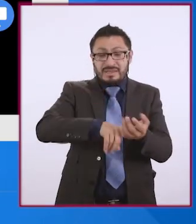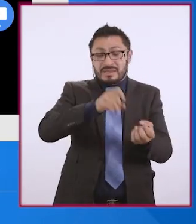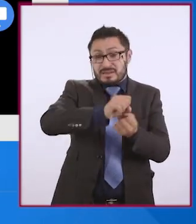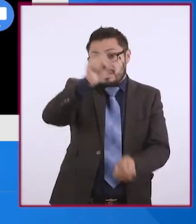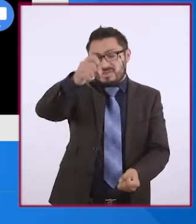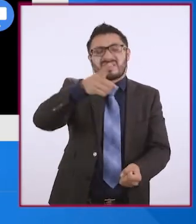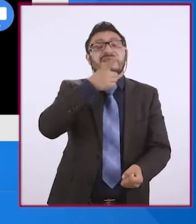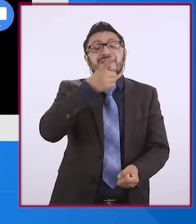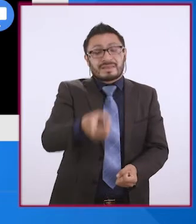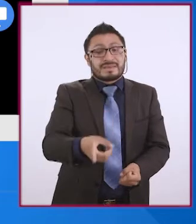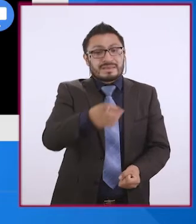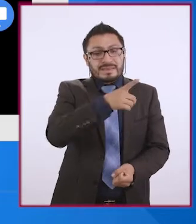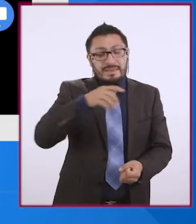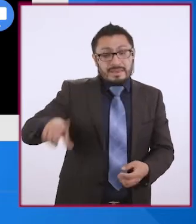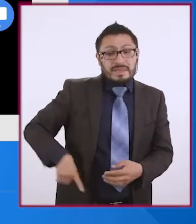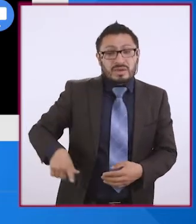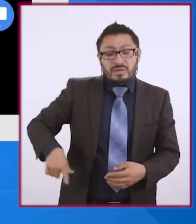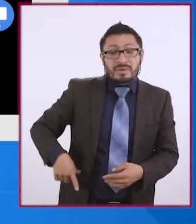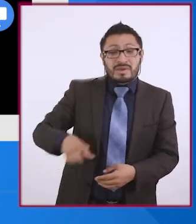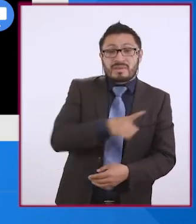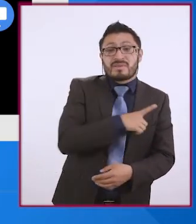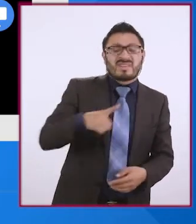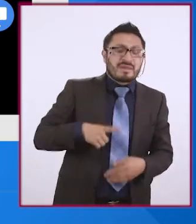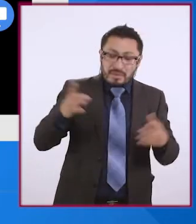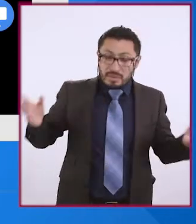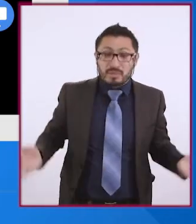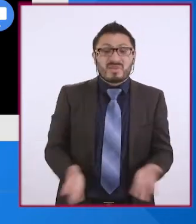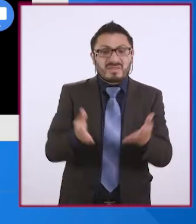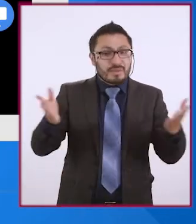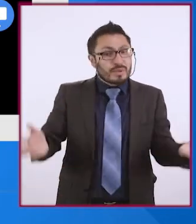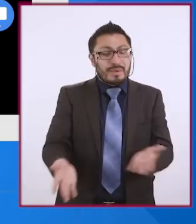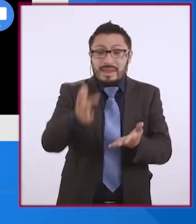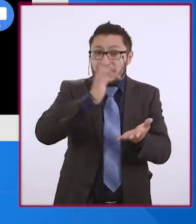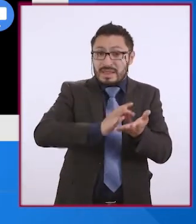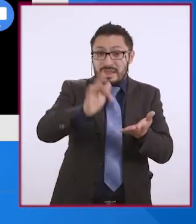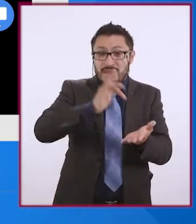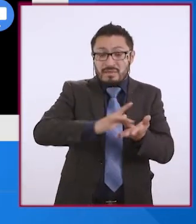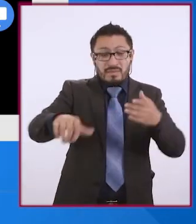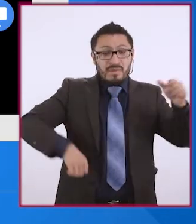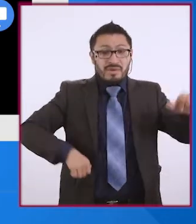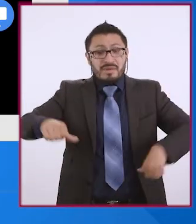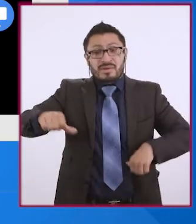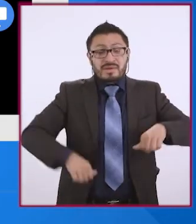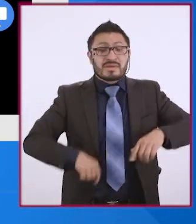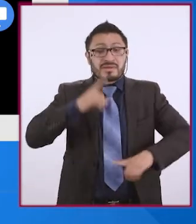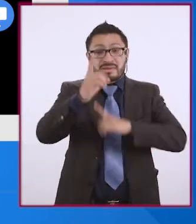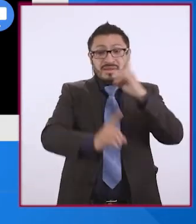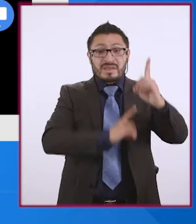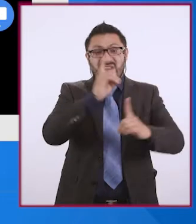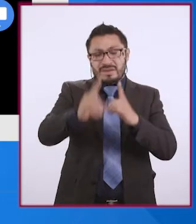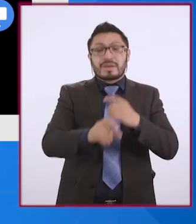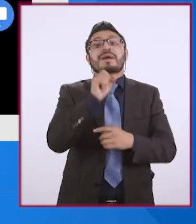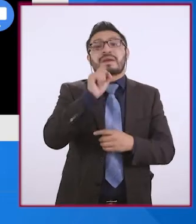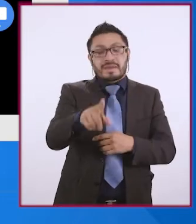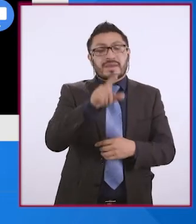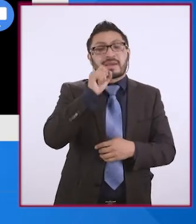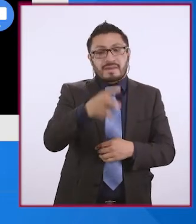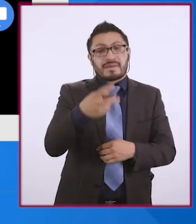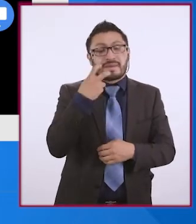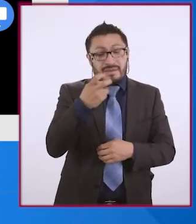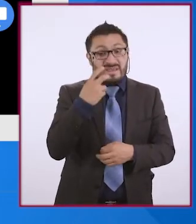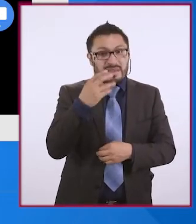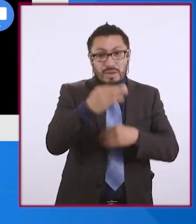debe promover y apoyar las actividades deportivas. También está dedicado eso a todos